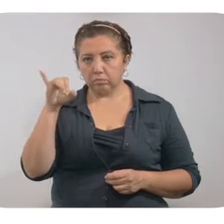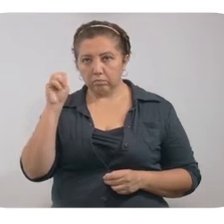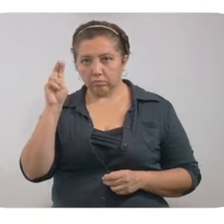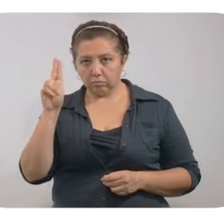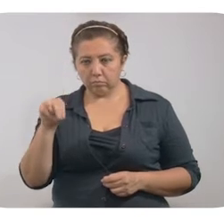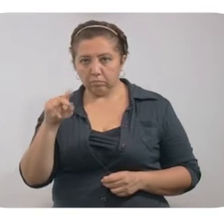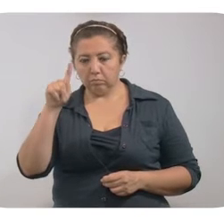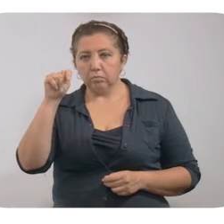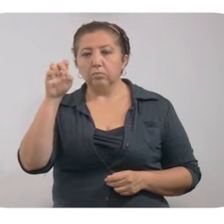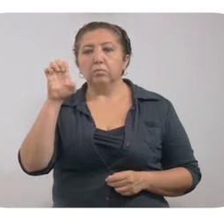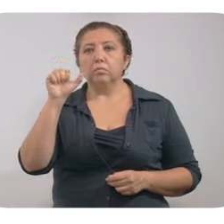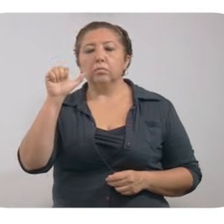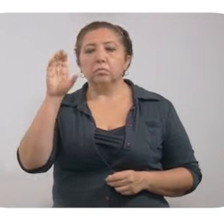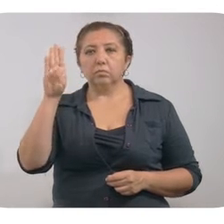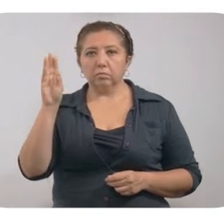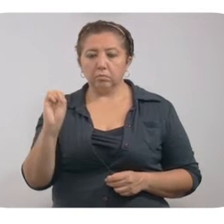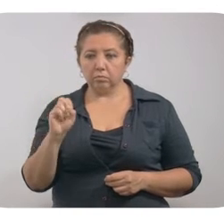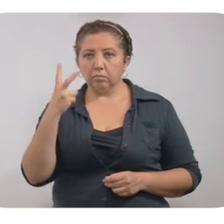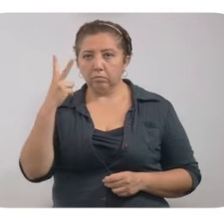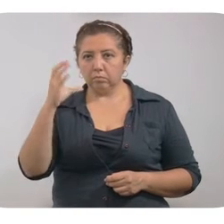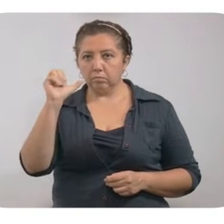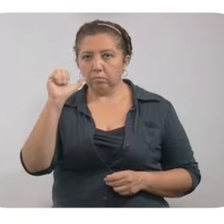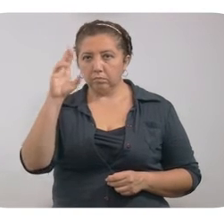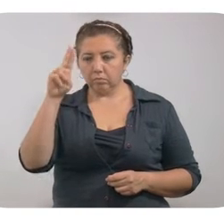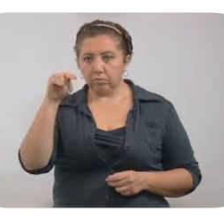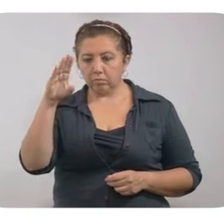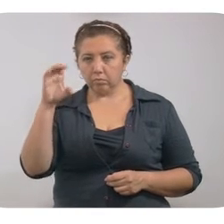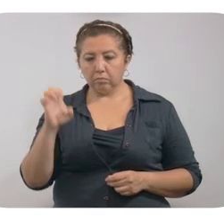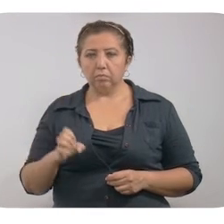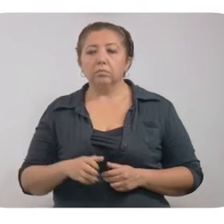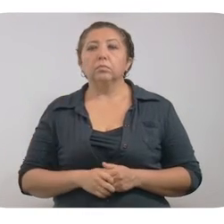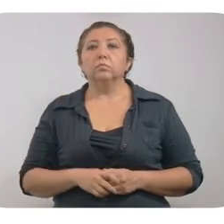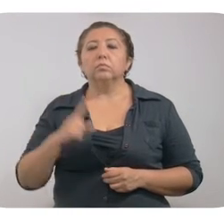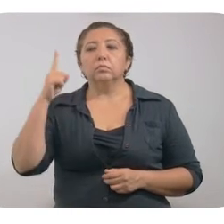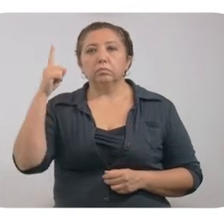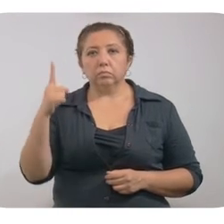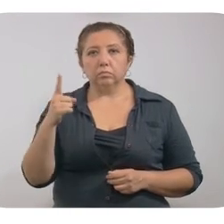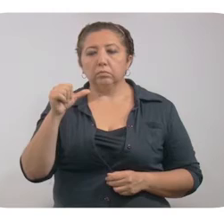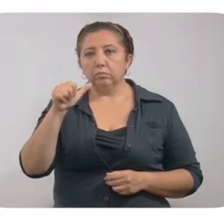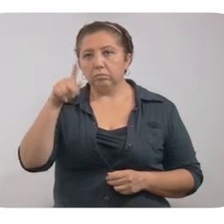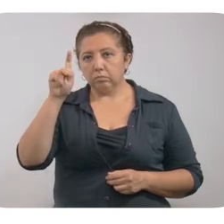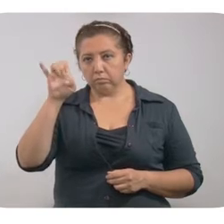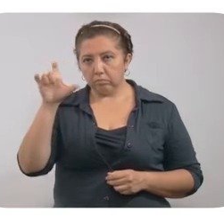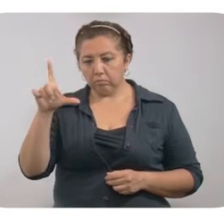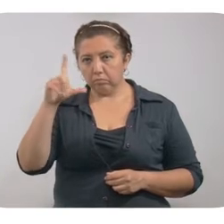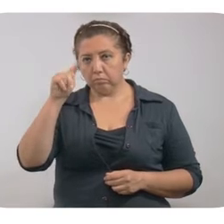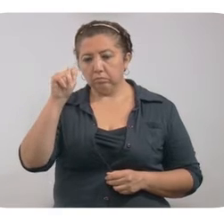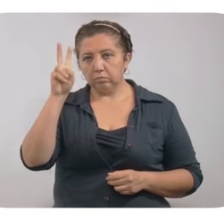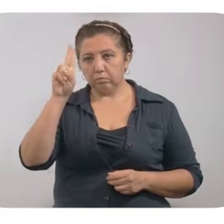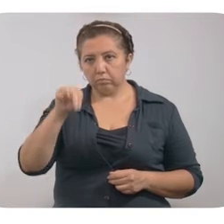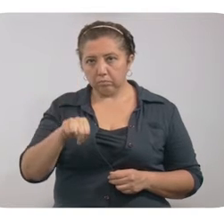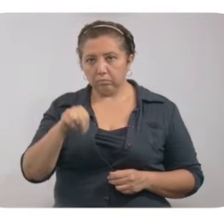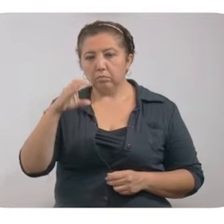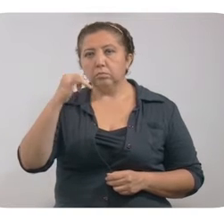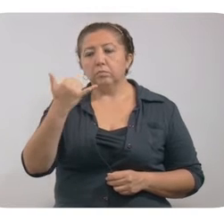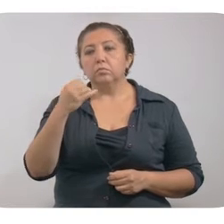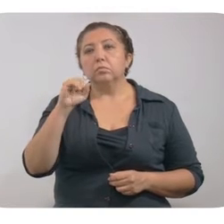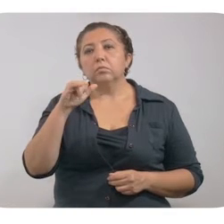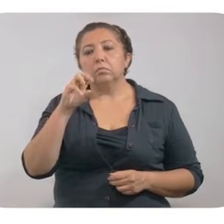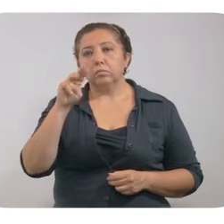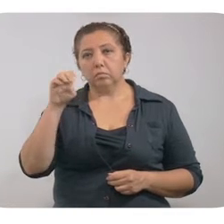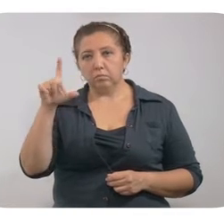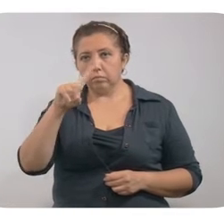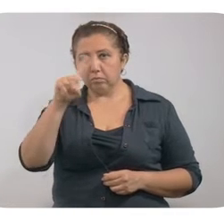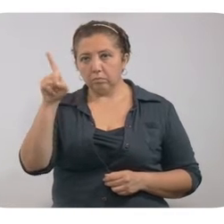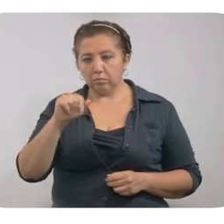Canacín, Oxuscap, Teahui y Tizimín, 2 en Acanque, Concal y Tinum, y 1 en Aquil, Celestum, Chemash,